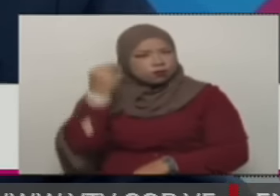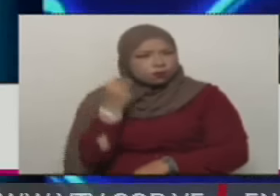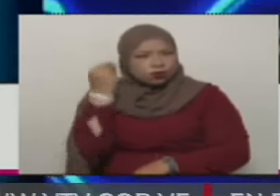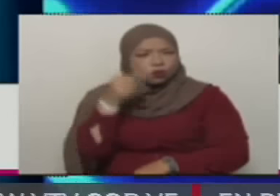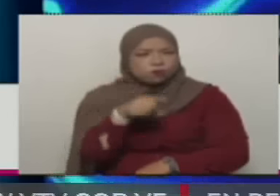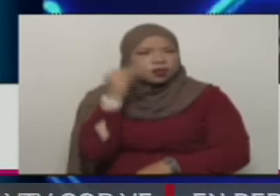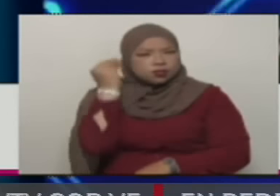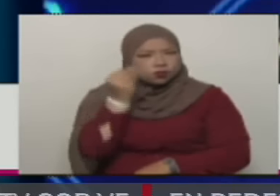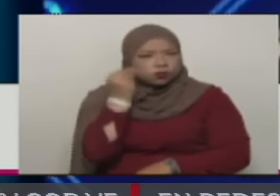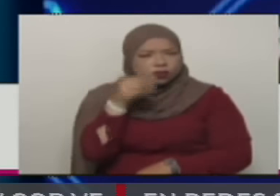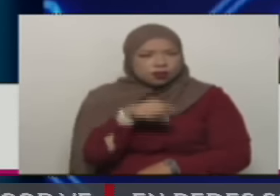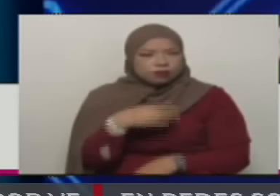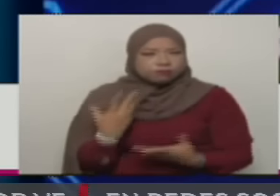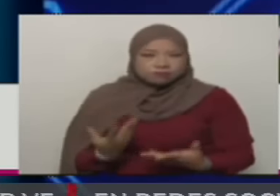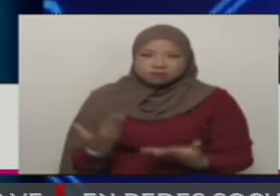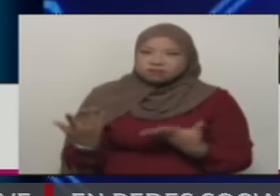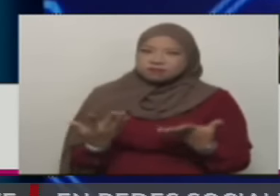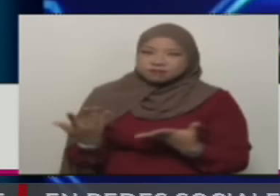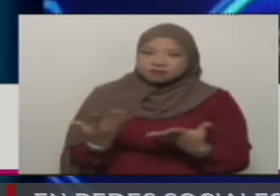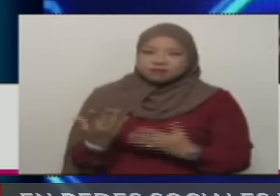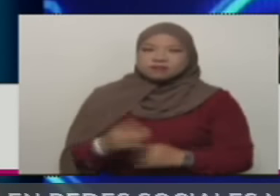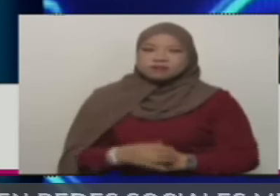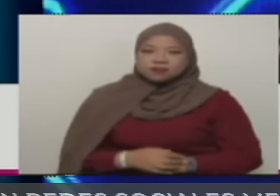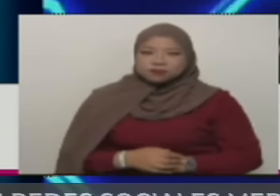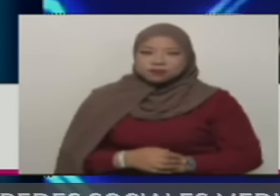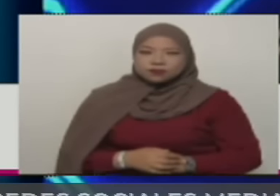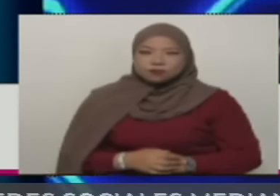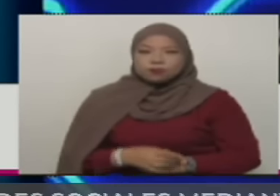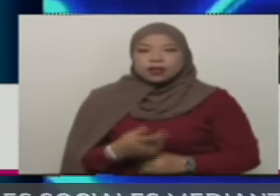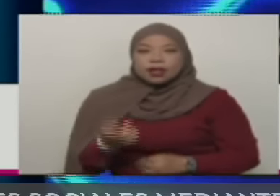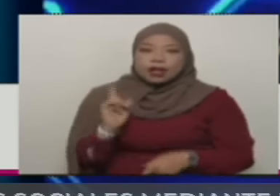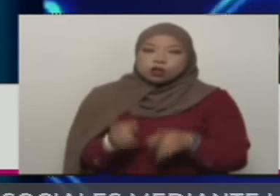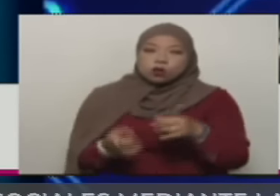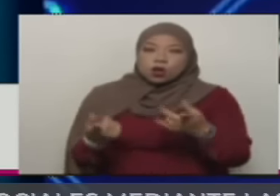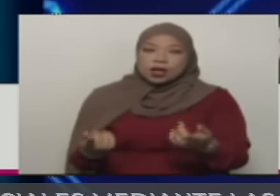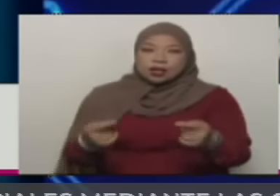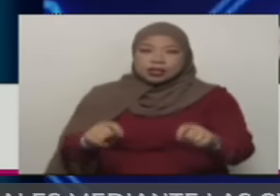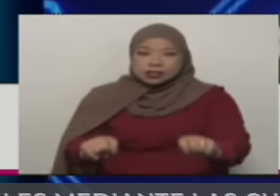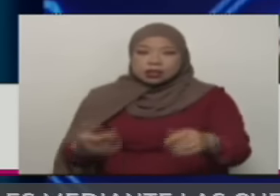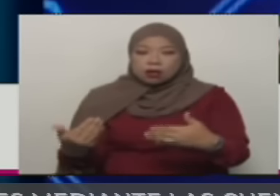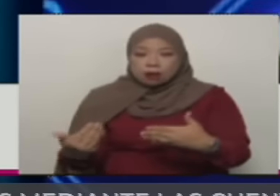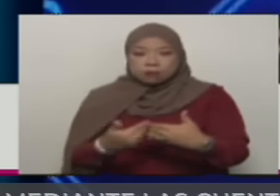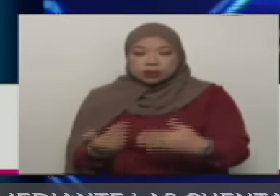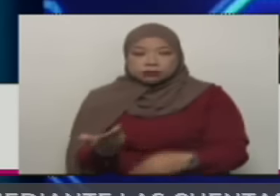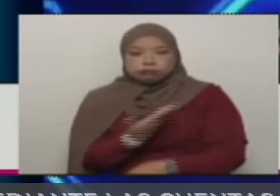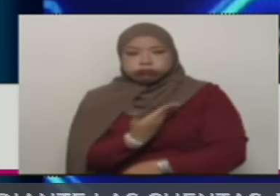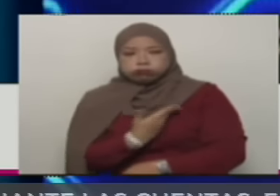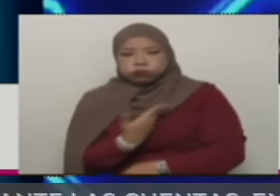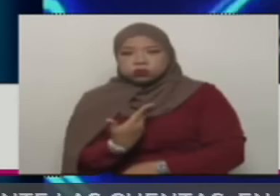Pienso que son las sanciones, las agresiones, las amenazas,